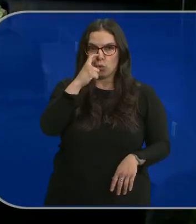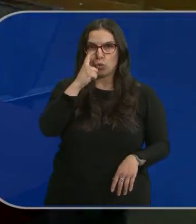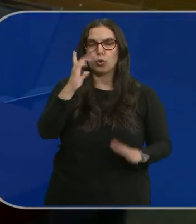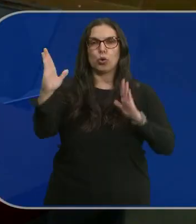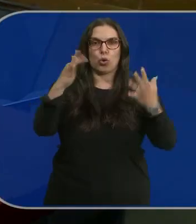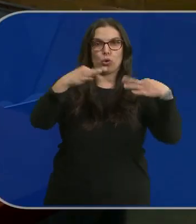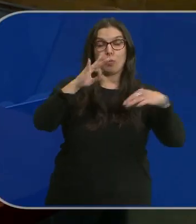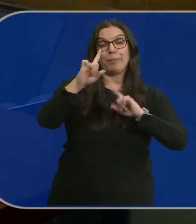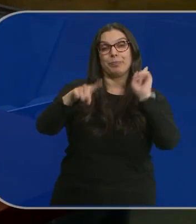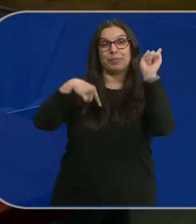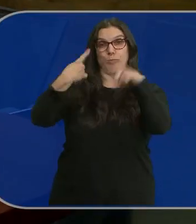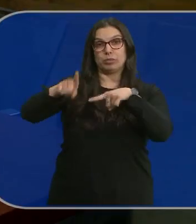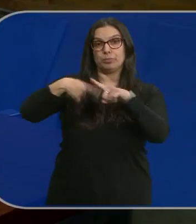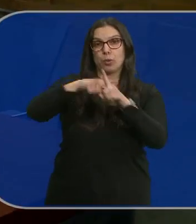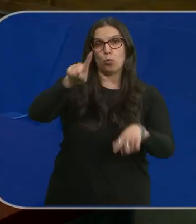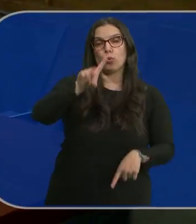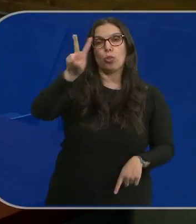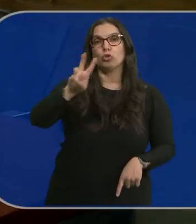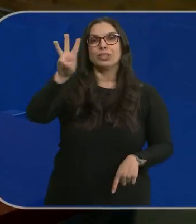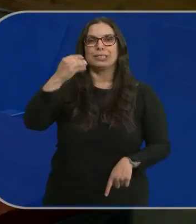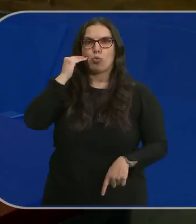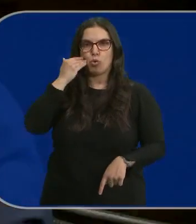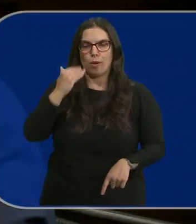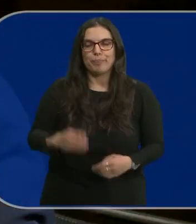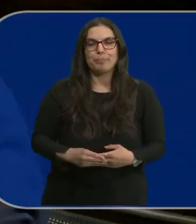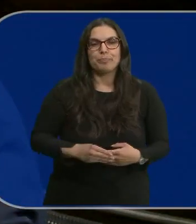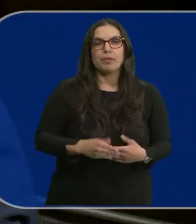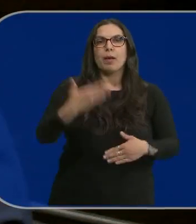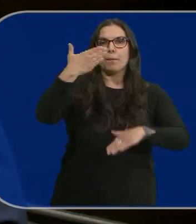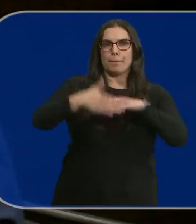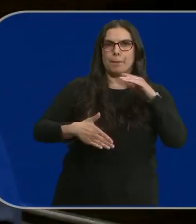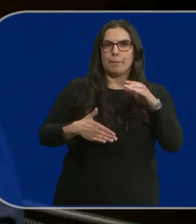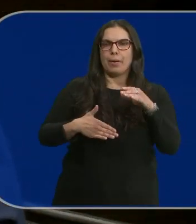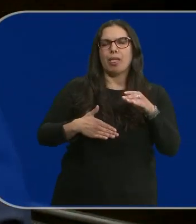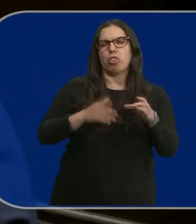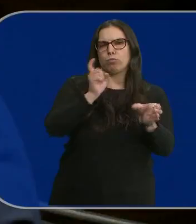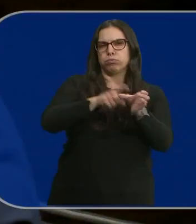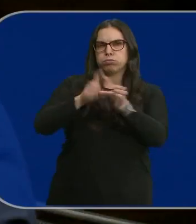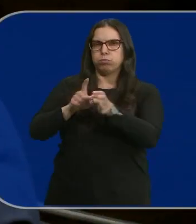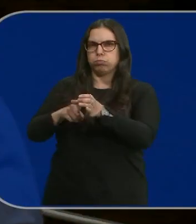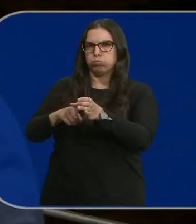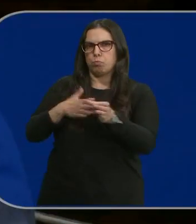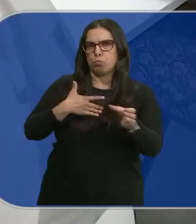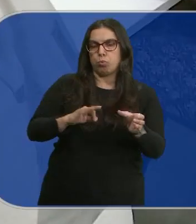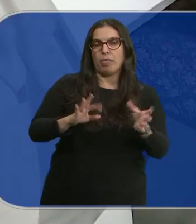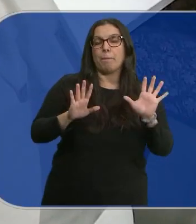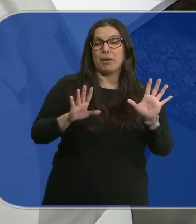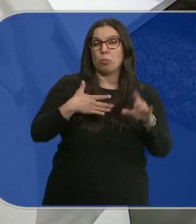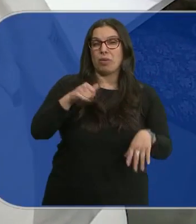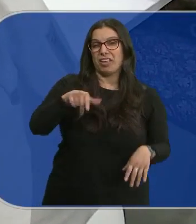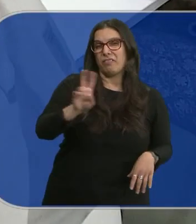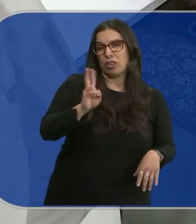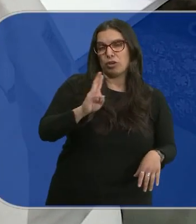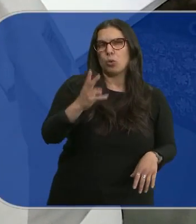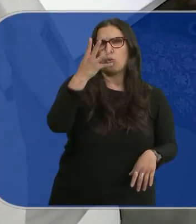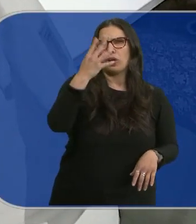periodo ordinario y el extraordinario el 1, 2 y 3 de julio. Todavía está abierto el plazo para que se presenten los alumnos, pero la estimación es que sean en la Universidad de Valladolid